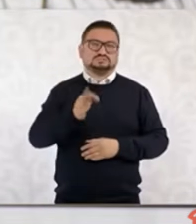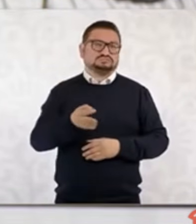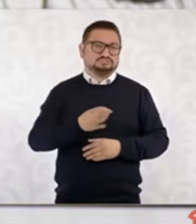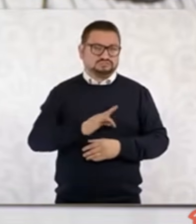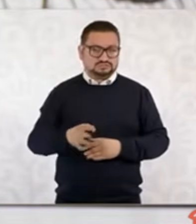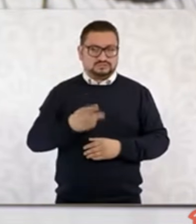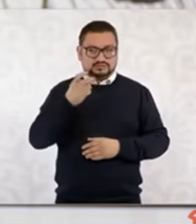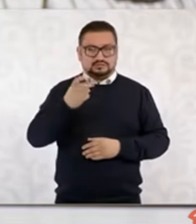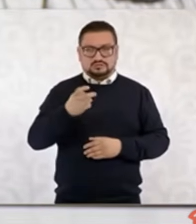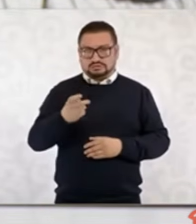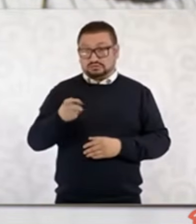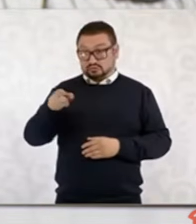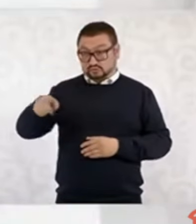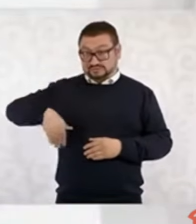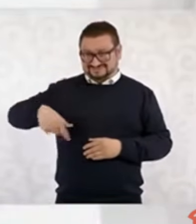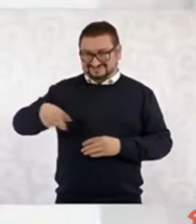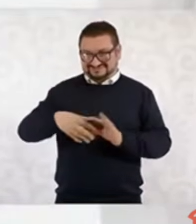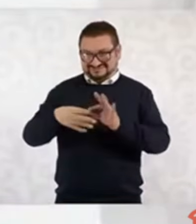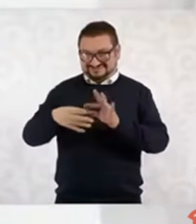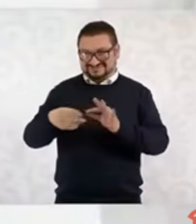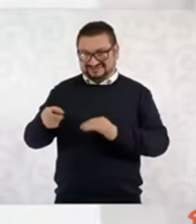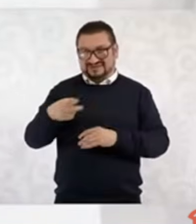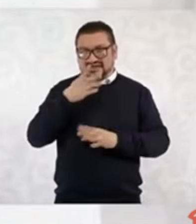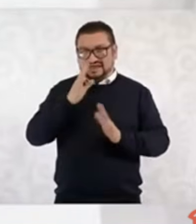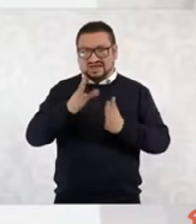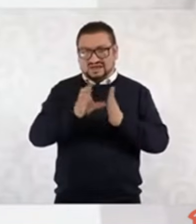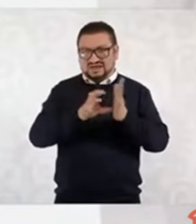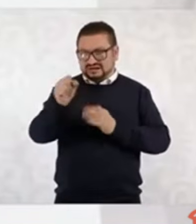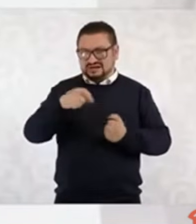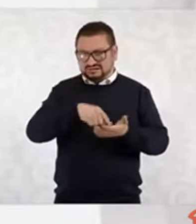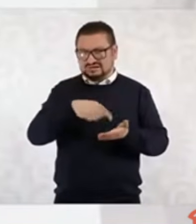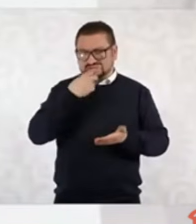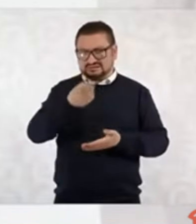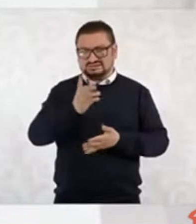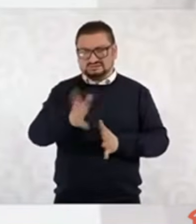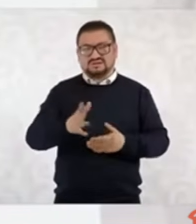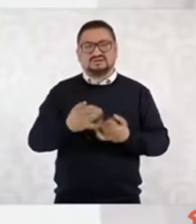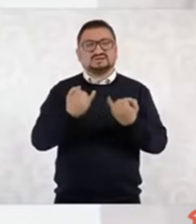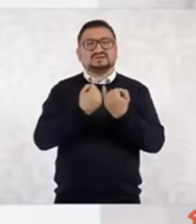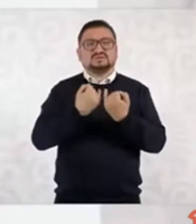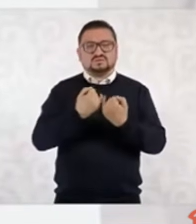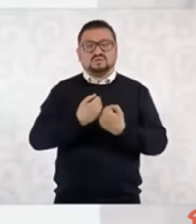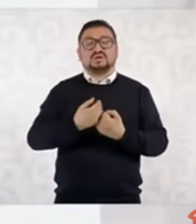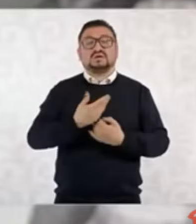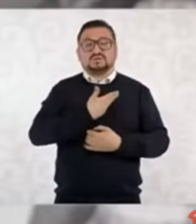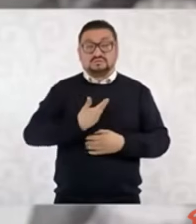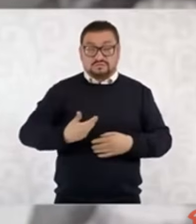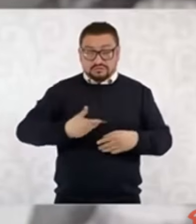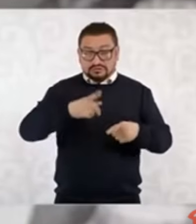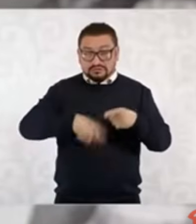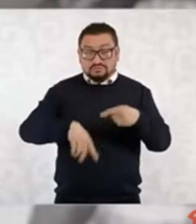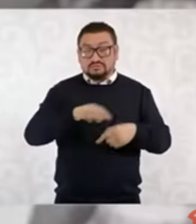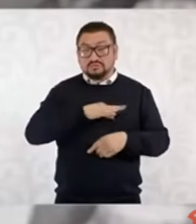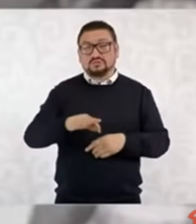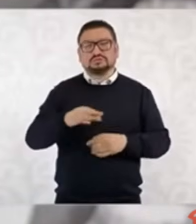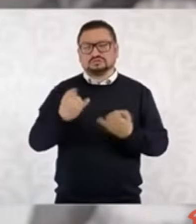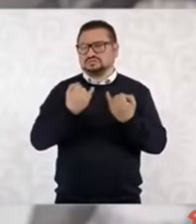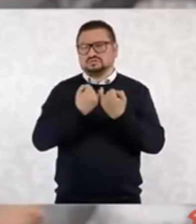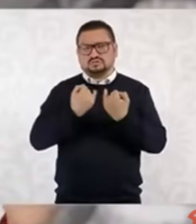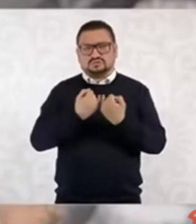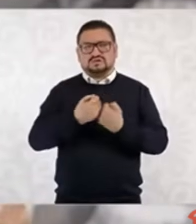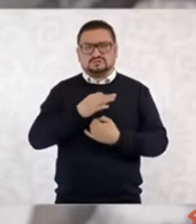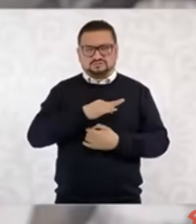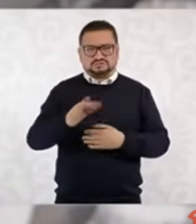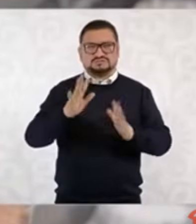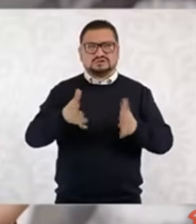lo que planteas ya existe, ya está en la Constitución. Igual la revocación de mandato ya está en la Constitución. Entonces, no es